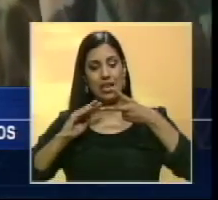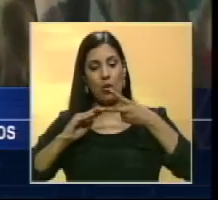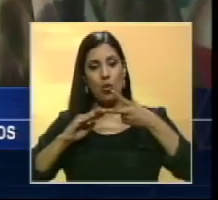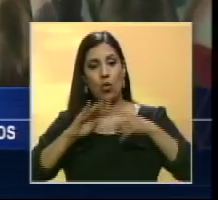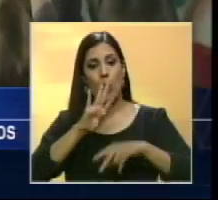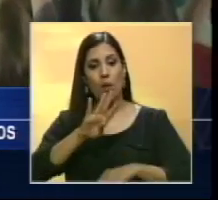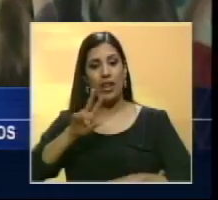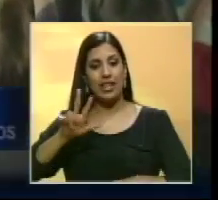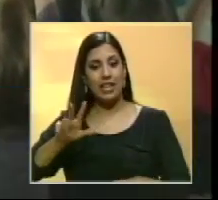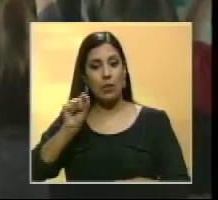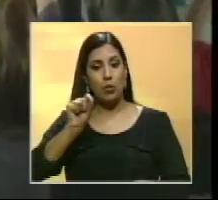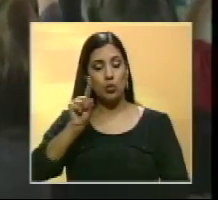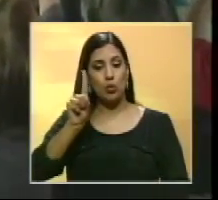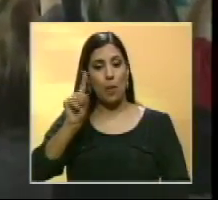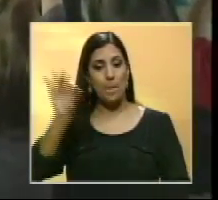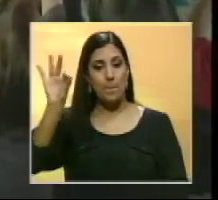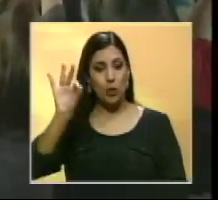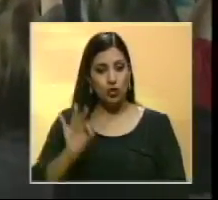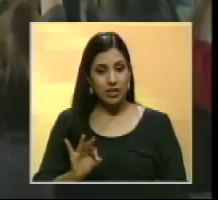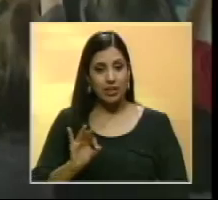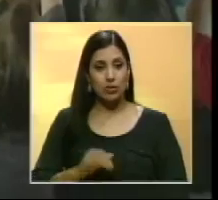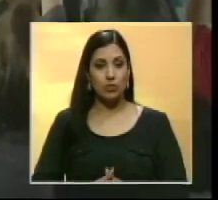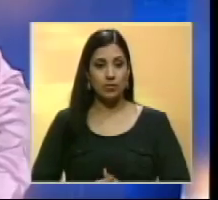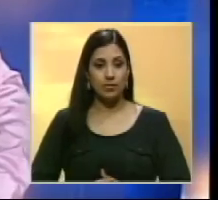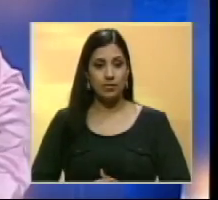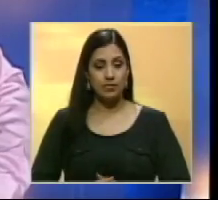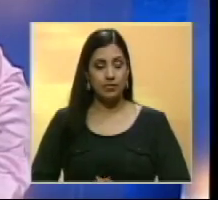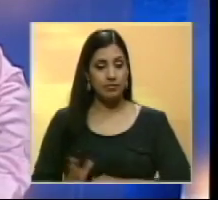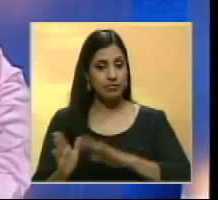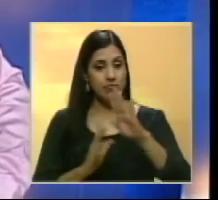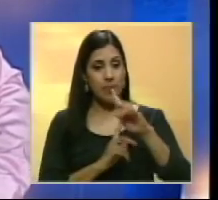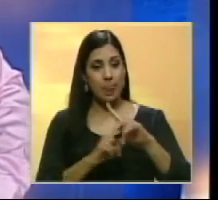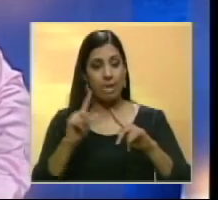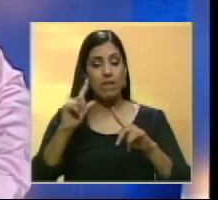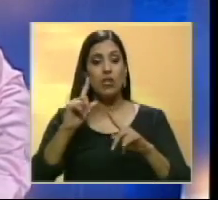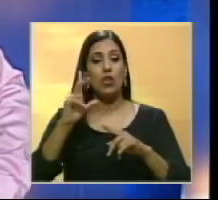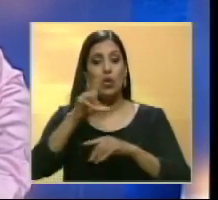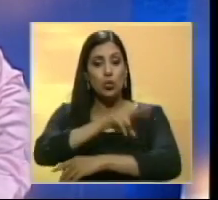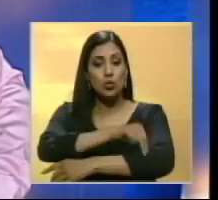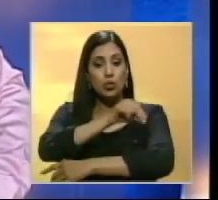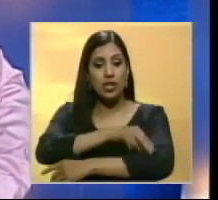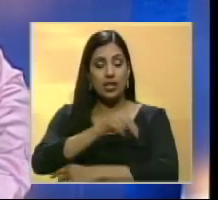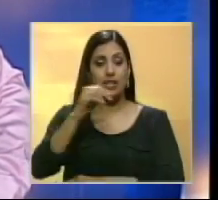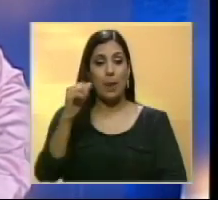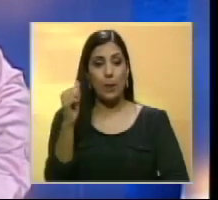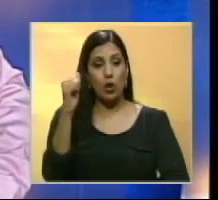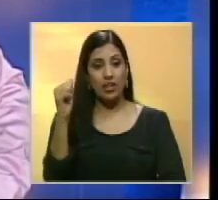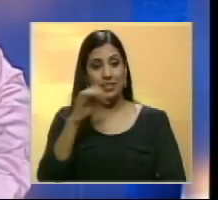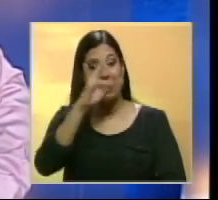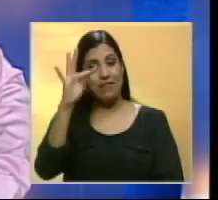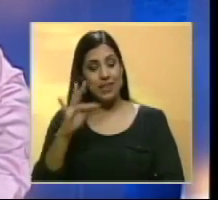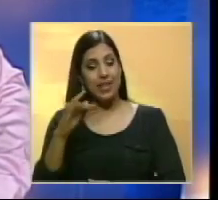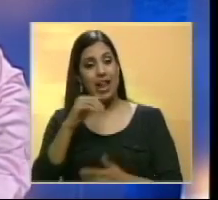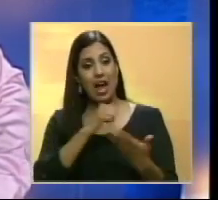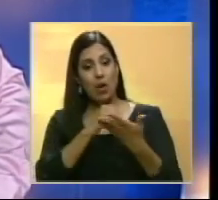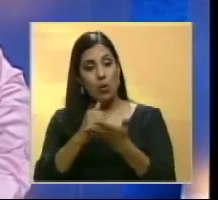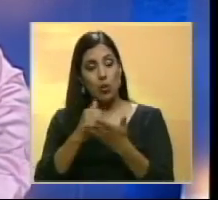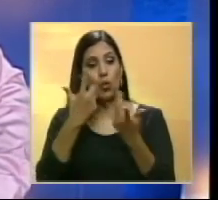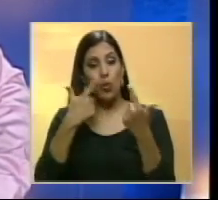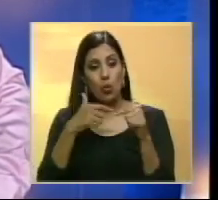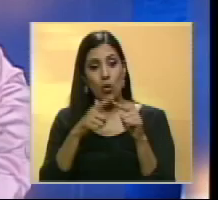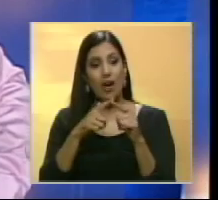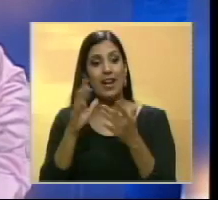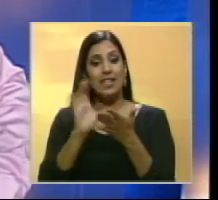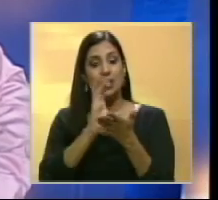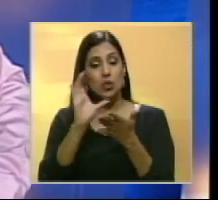con un 43.1% de respaldo. En Suiza, la Policía Federal allanó la sede de la UEFA ubicada